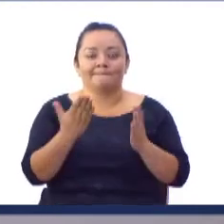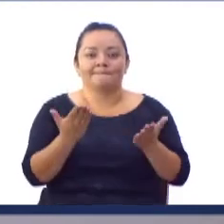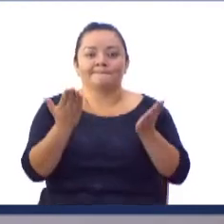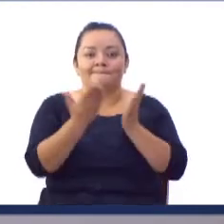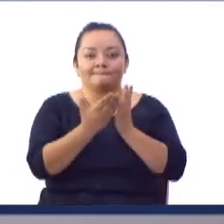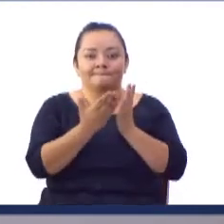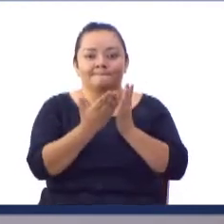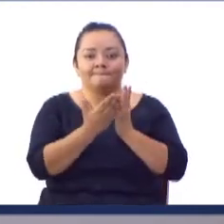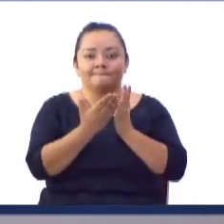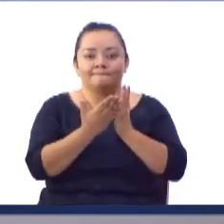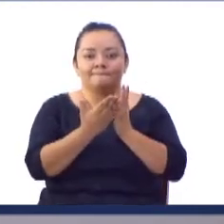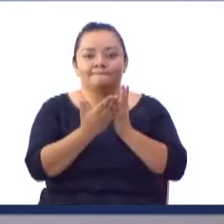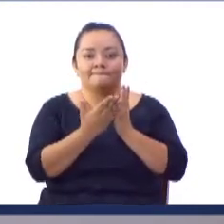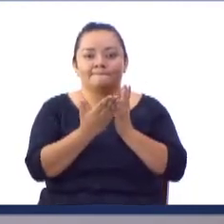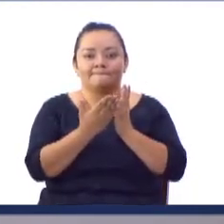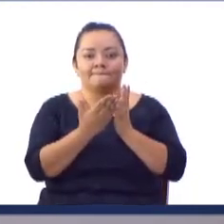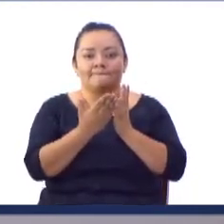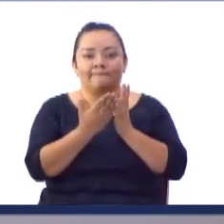palabra